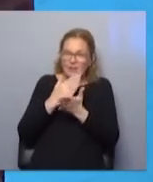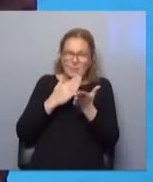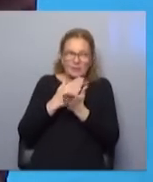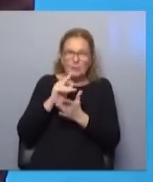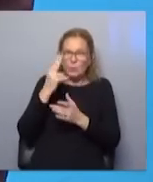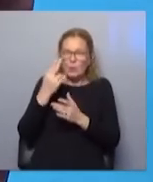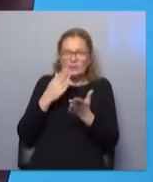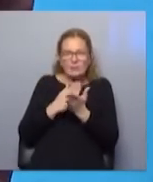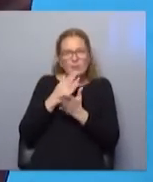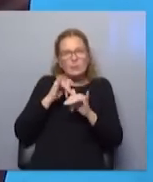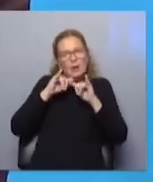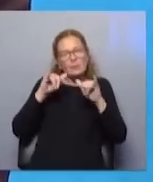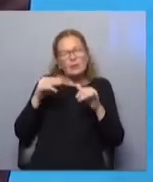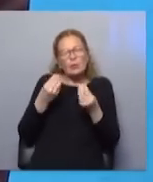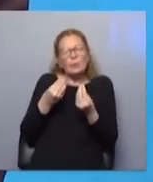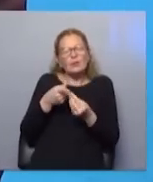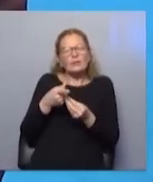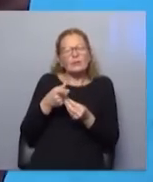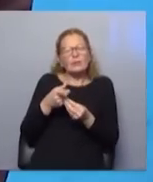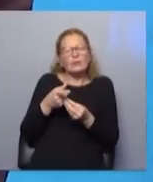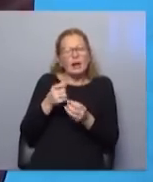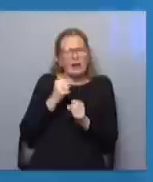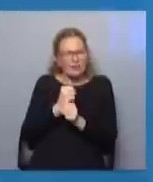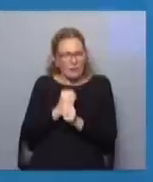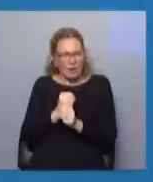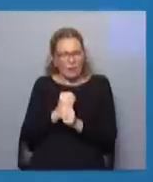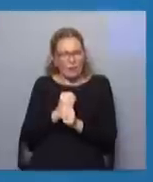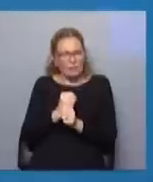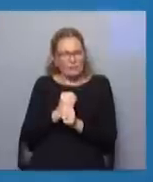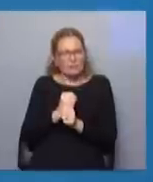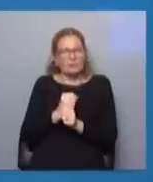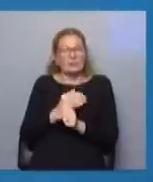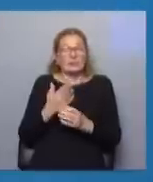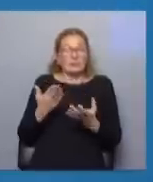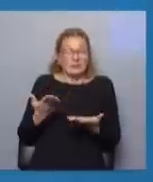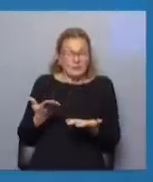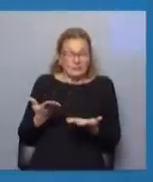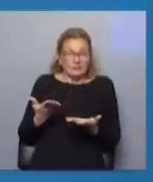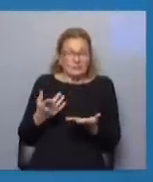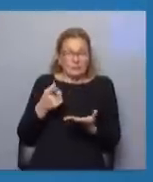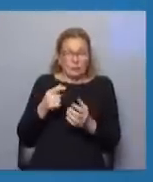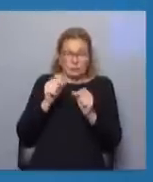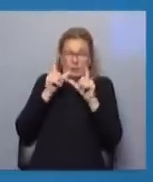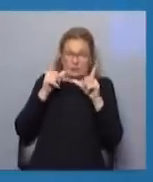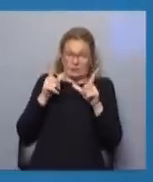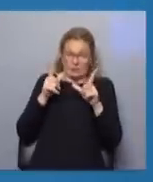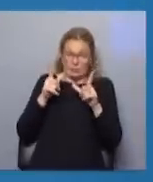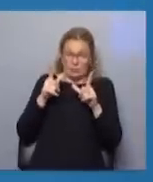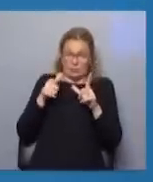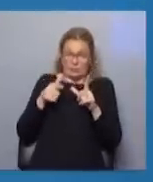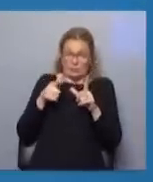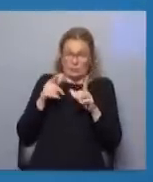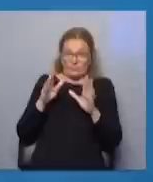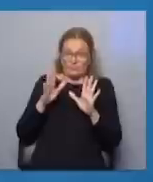una campaña permanente ley y cuanto condiciona eso a la gestión a sí si tú no estás atento te condiciona